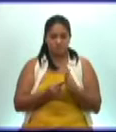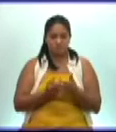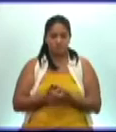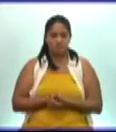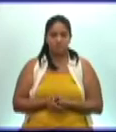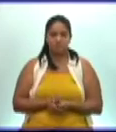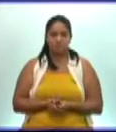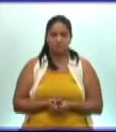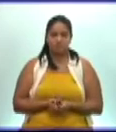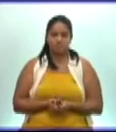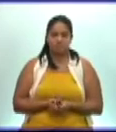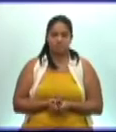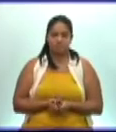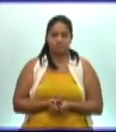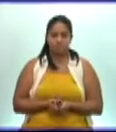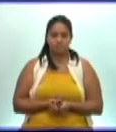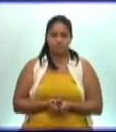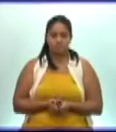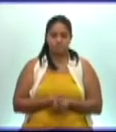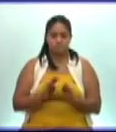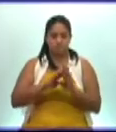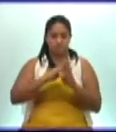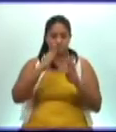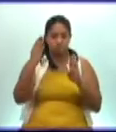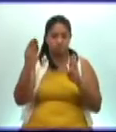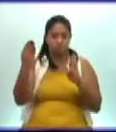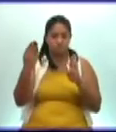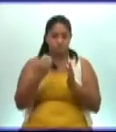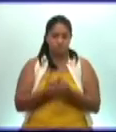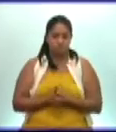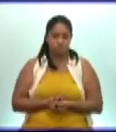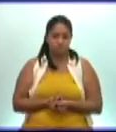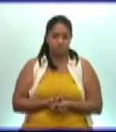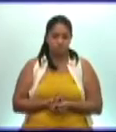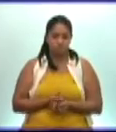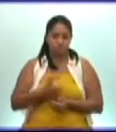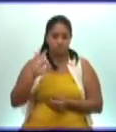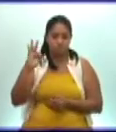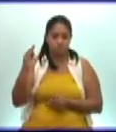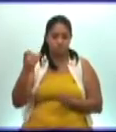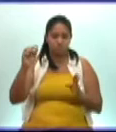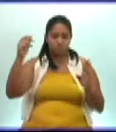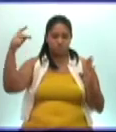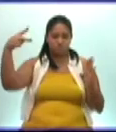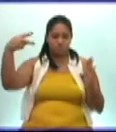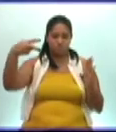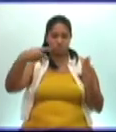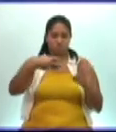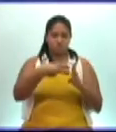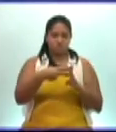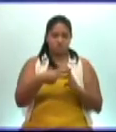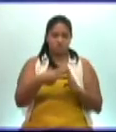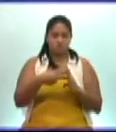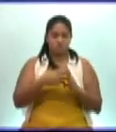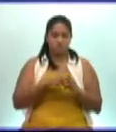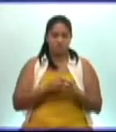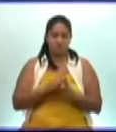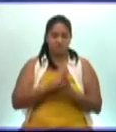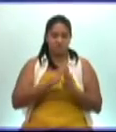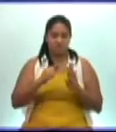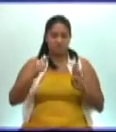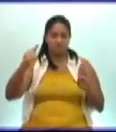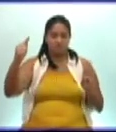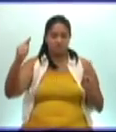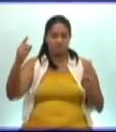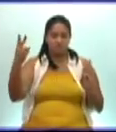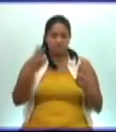una superposición. Los haces de luz recorrieron cierta distancia hasta ello. Hemos seleccionado